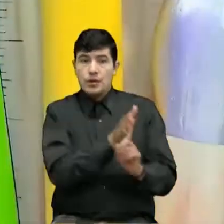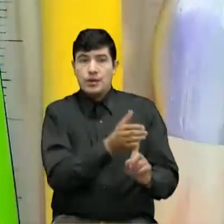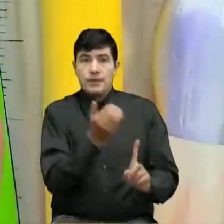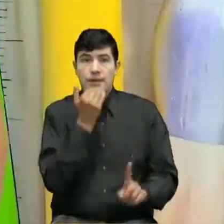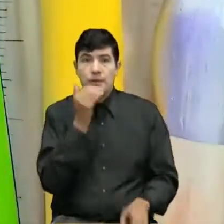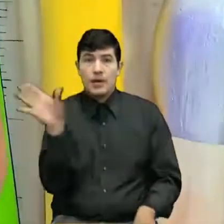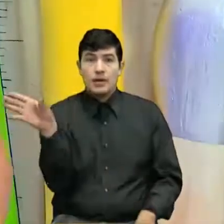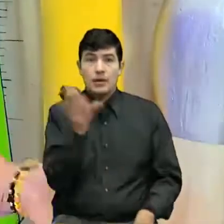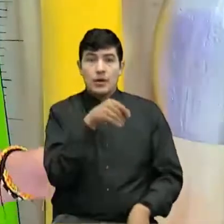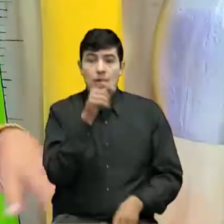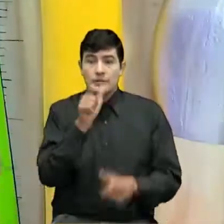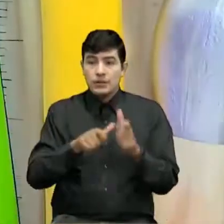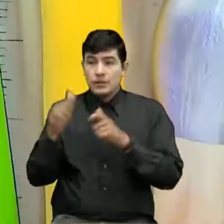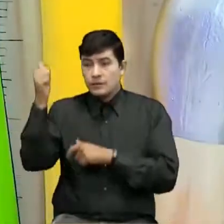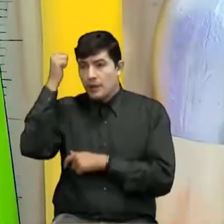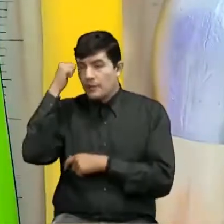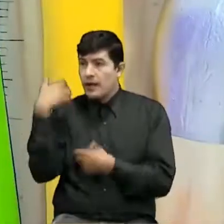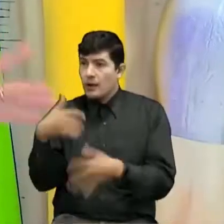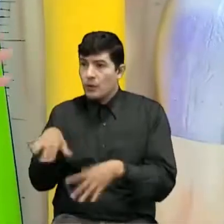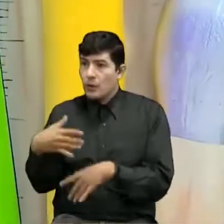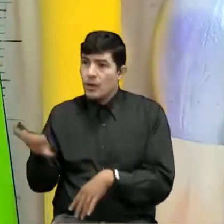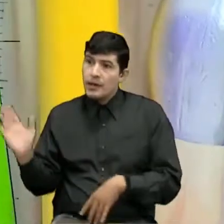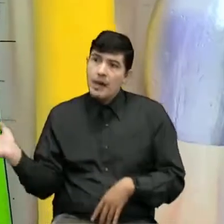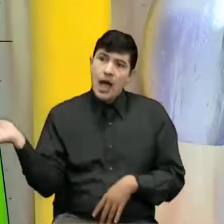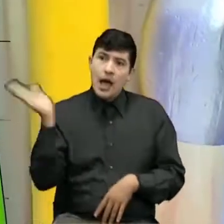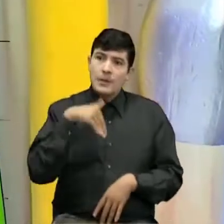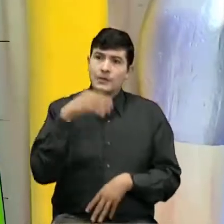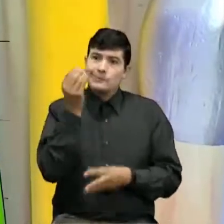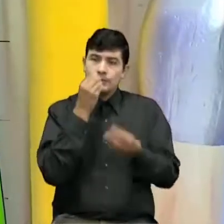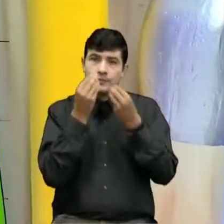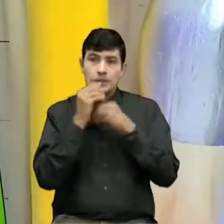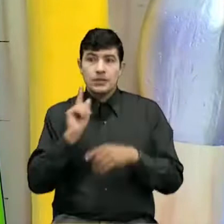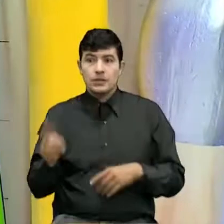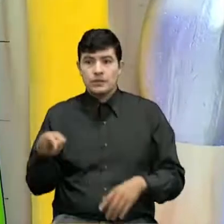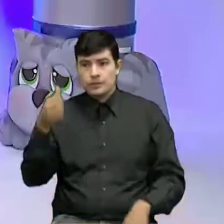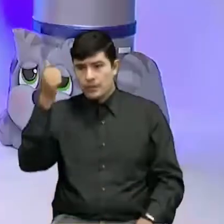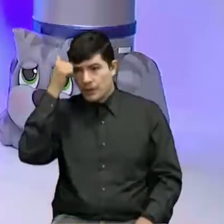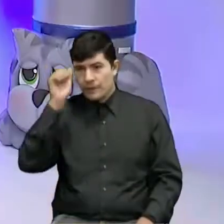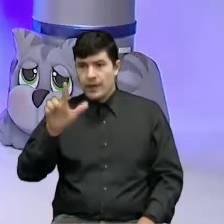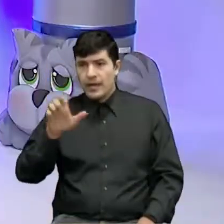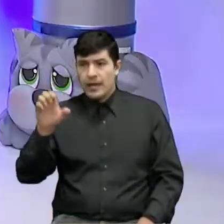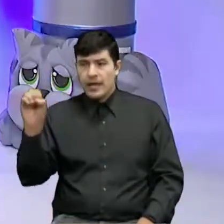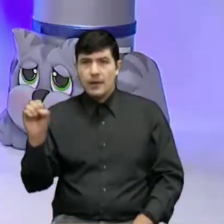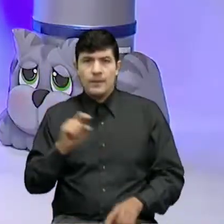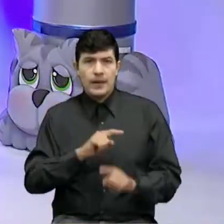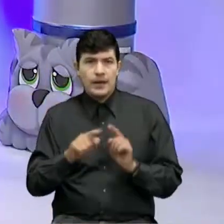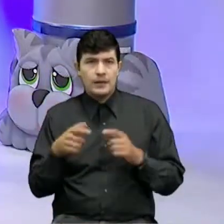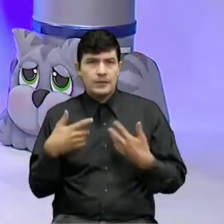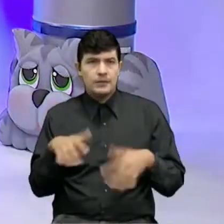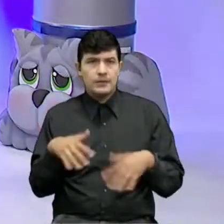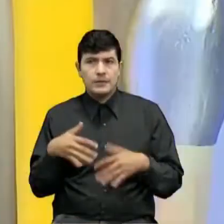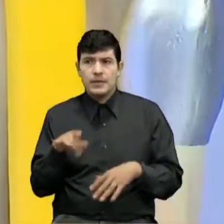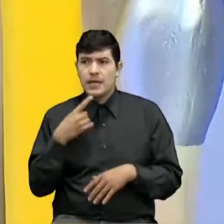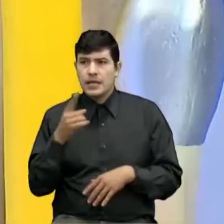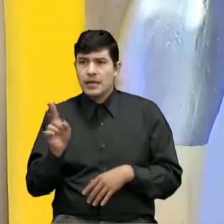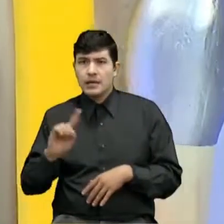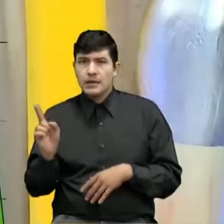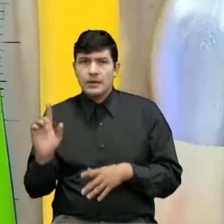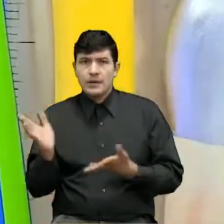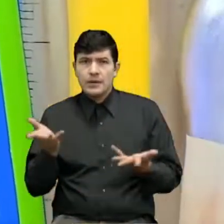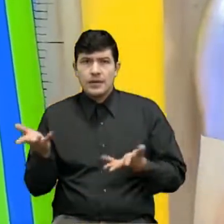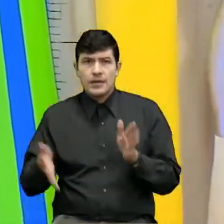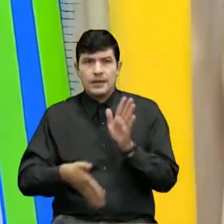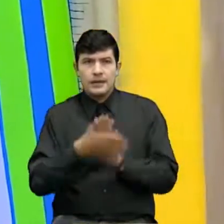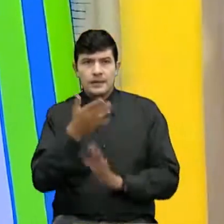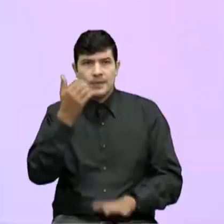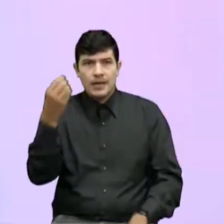los profes, nos vamos a ir a almorzar y está el profe Leo. Ay, no, pero no digan para dónde vamos y para qué.